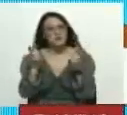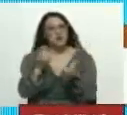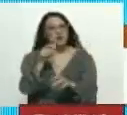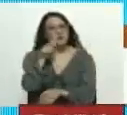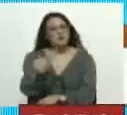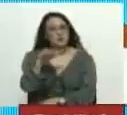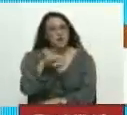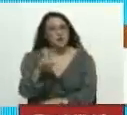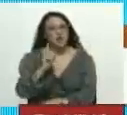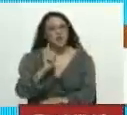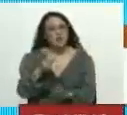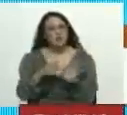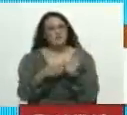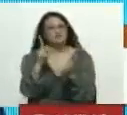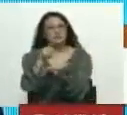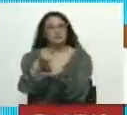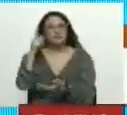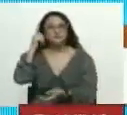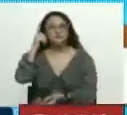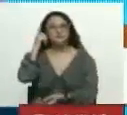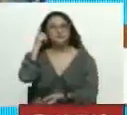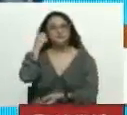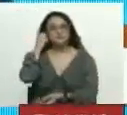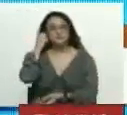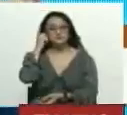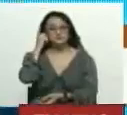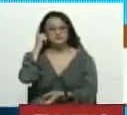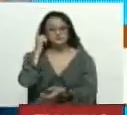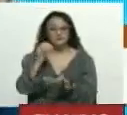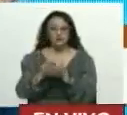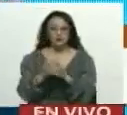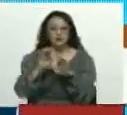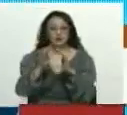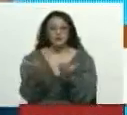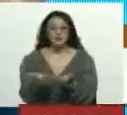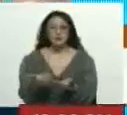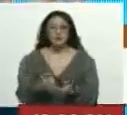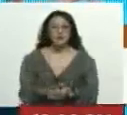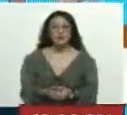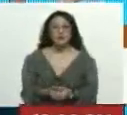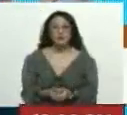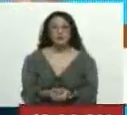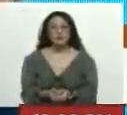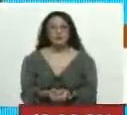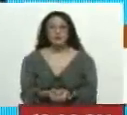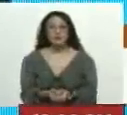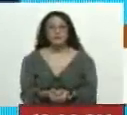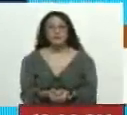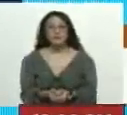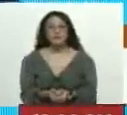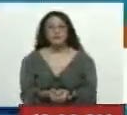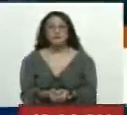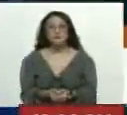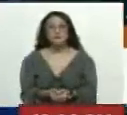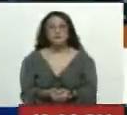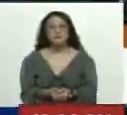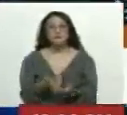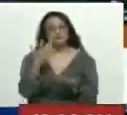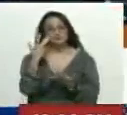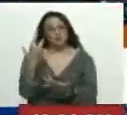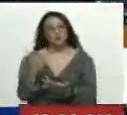debe estar presente compañeros del mundo yo no sé dónde estará Ramón gross foguel aquí porque por aquí se ve